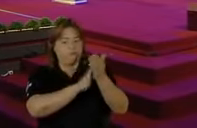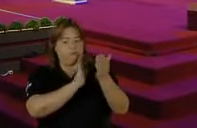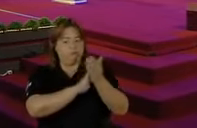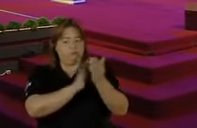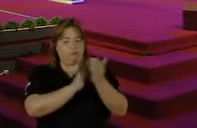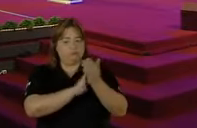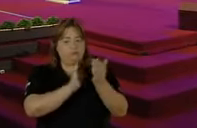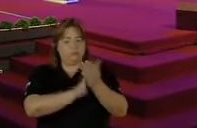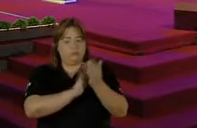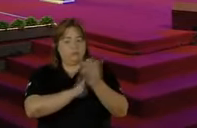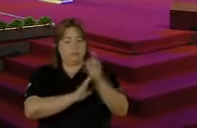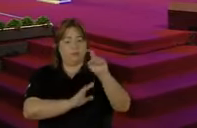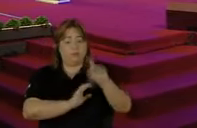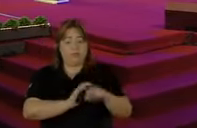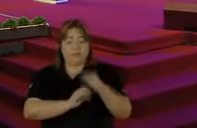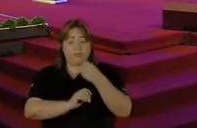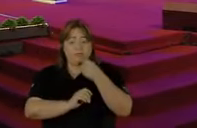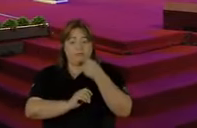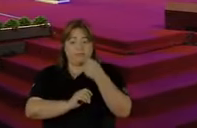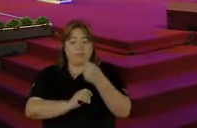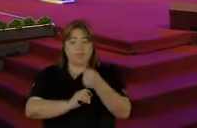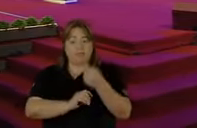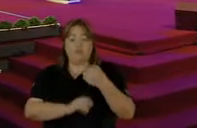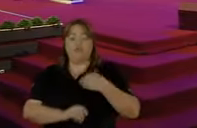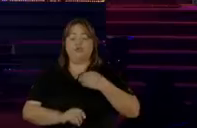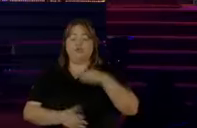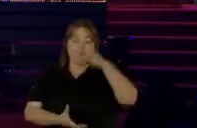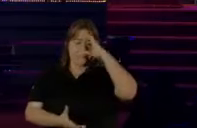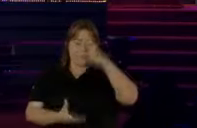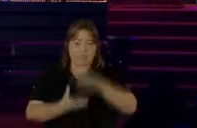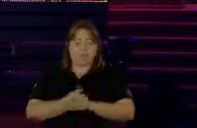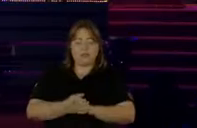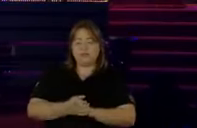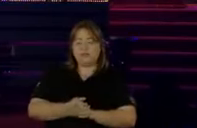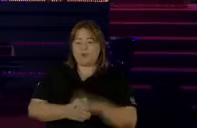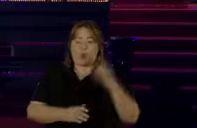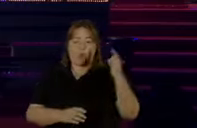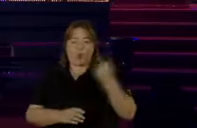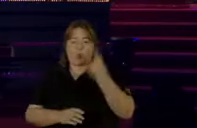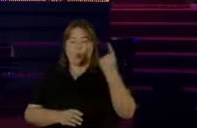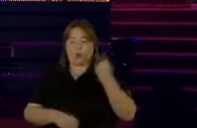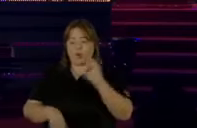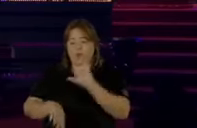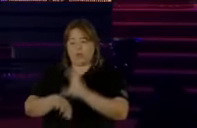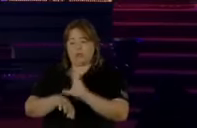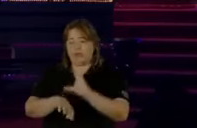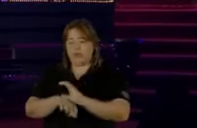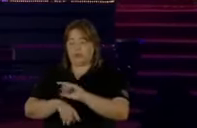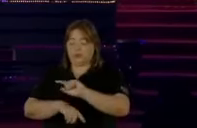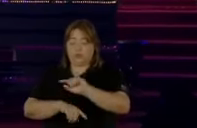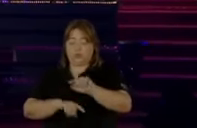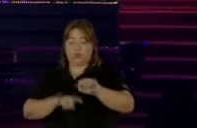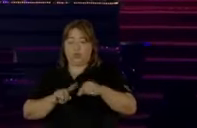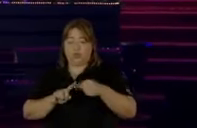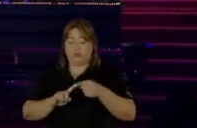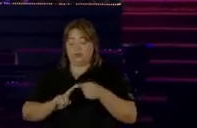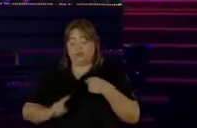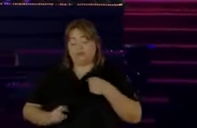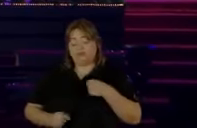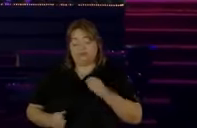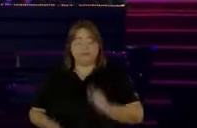Y lo tengo que decir porque yo soy creyente no solo en la iglesia. Donde quiera que yo voy, pues yo llevo una